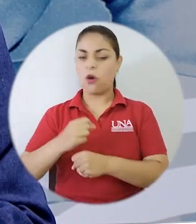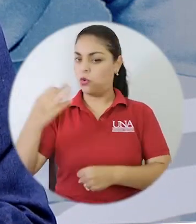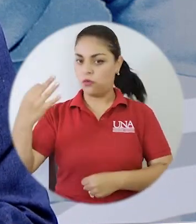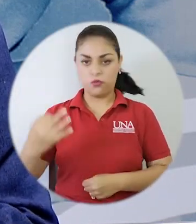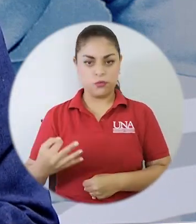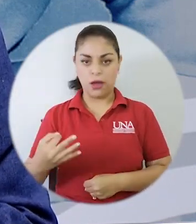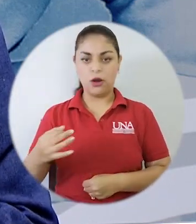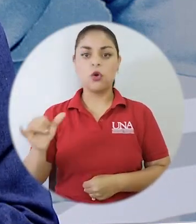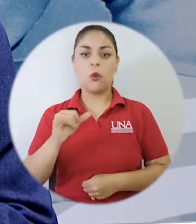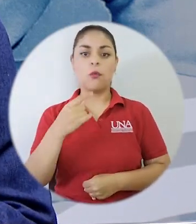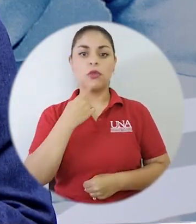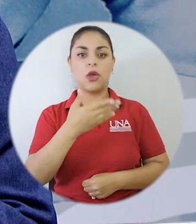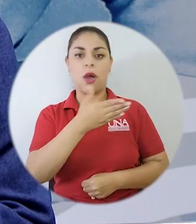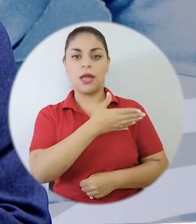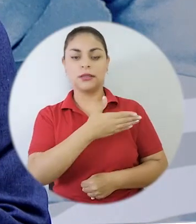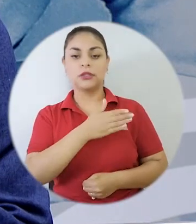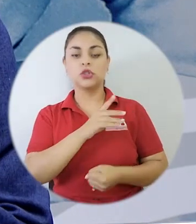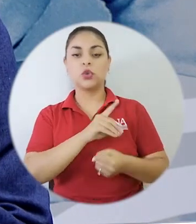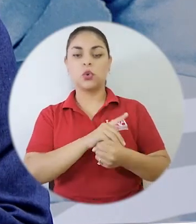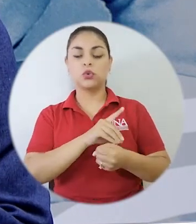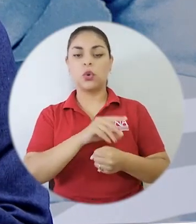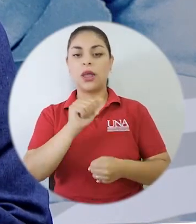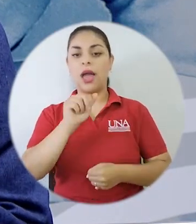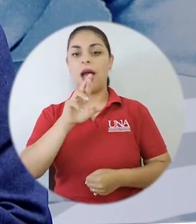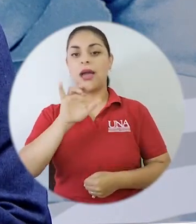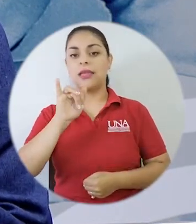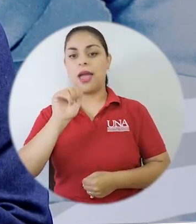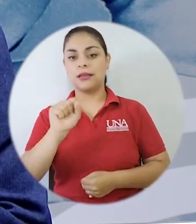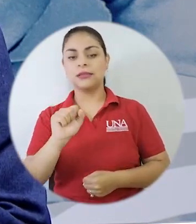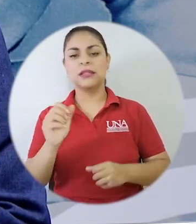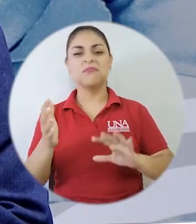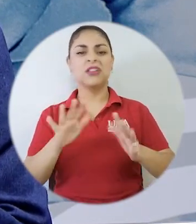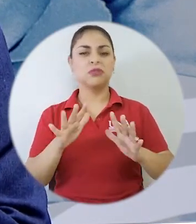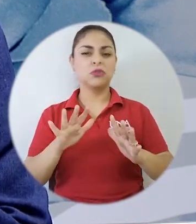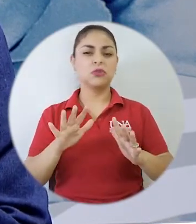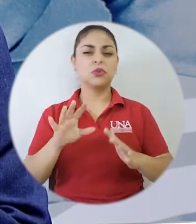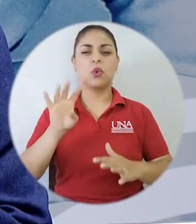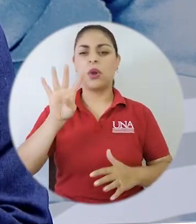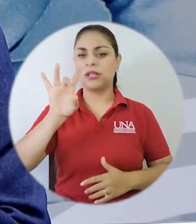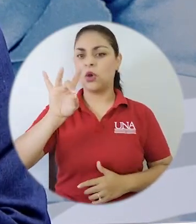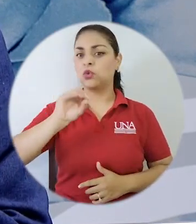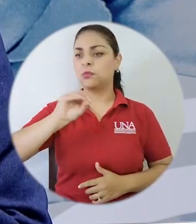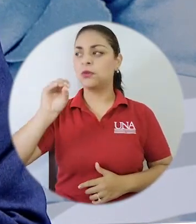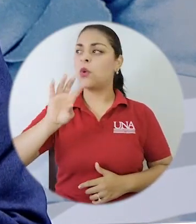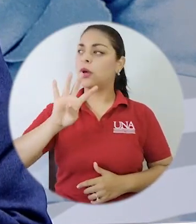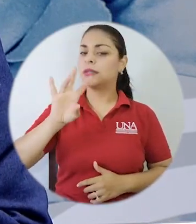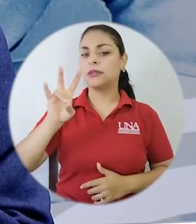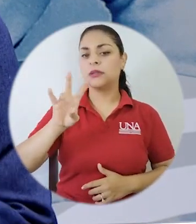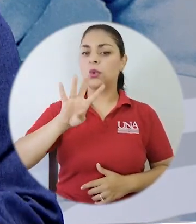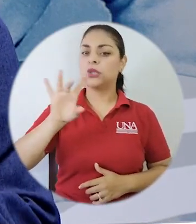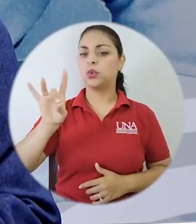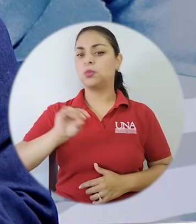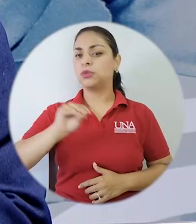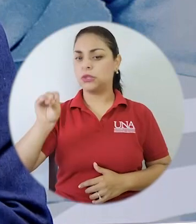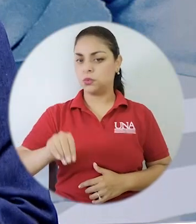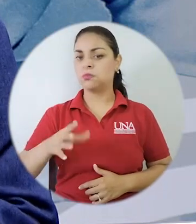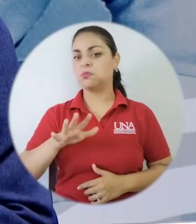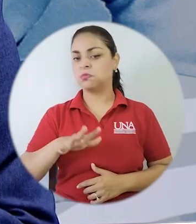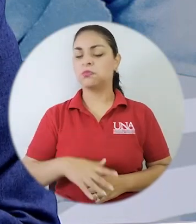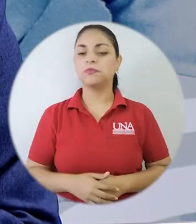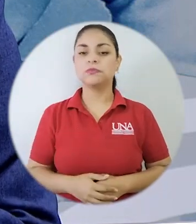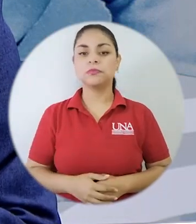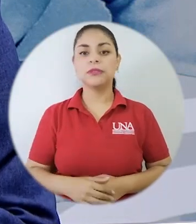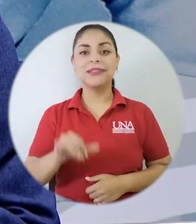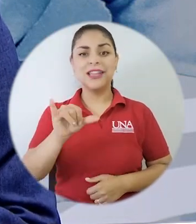de las informalidades, que como bien lo dijo el doctor Arias, anda alrededor del 48%,